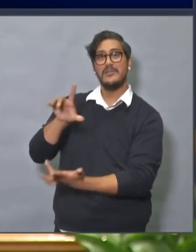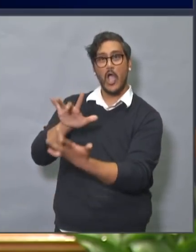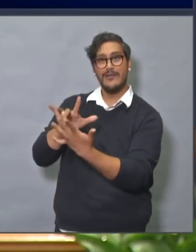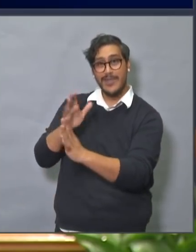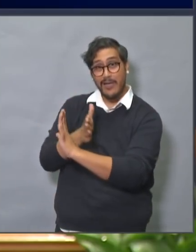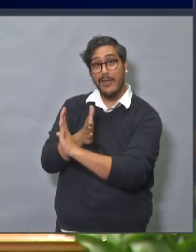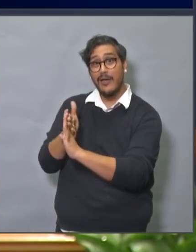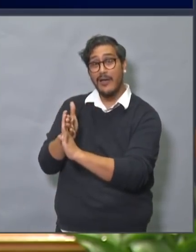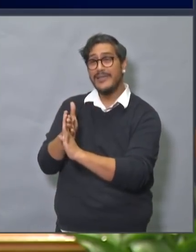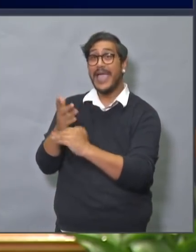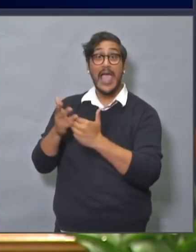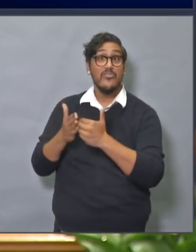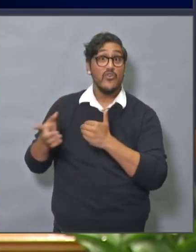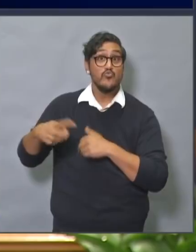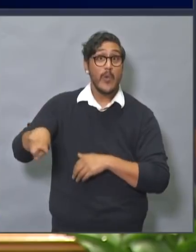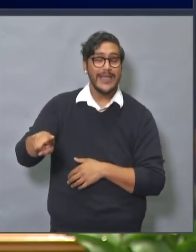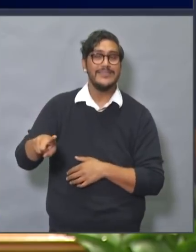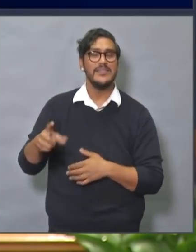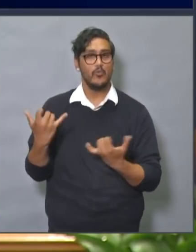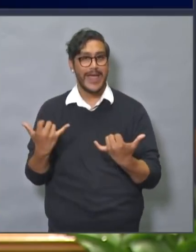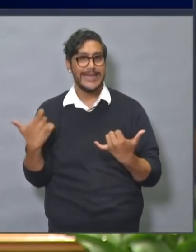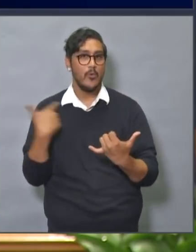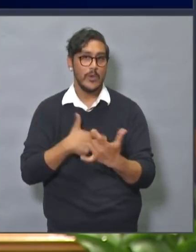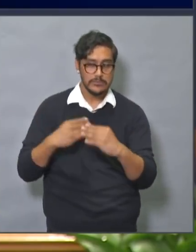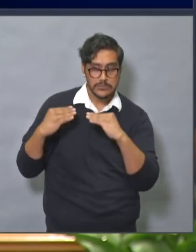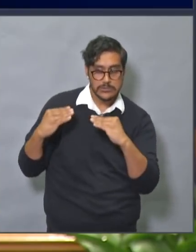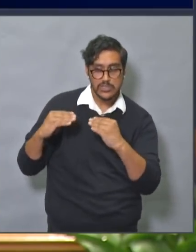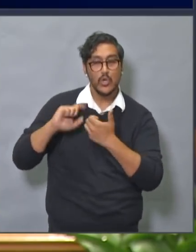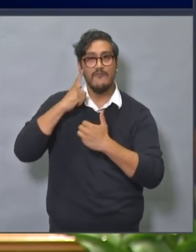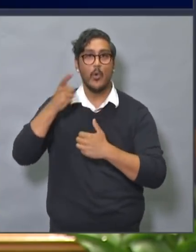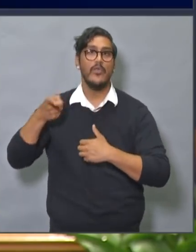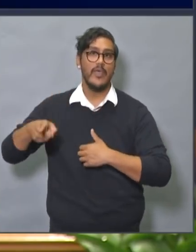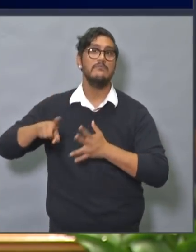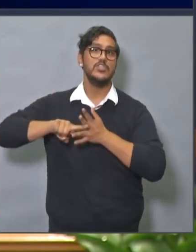y los demás están siendo entrenados para comenzar este trabajo.